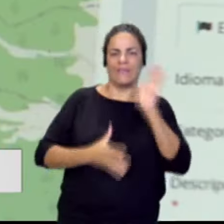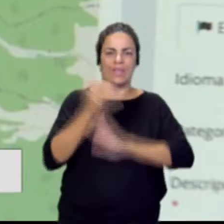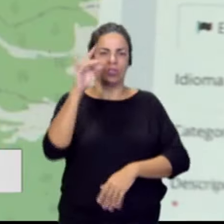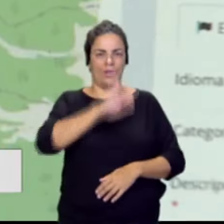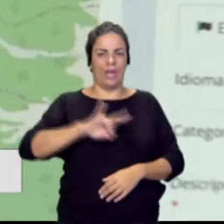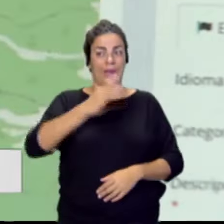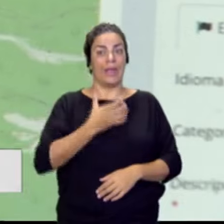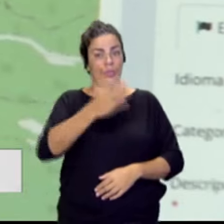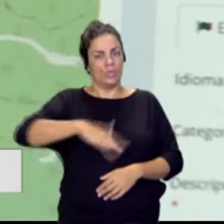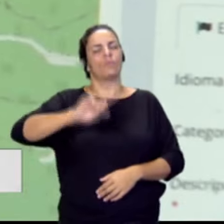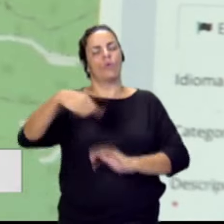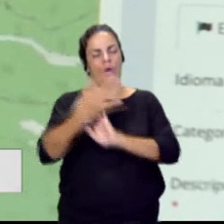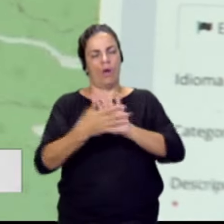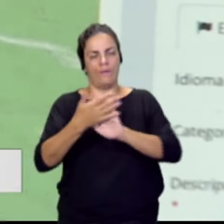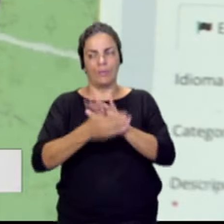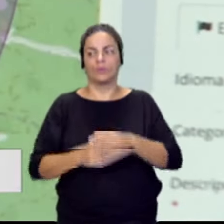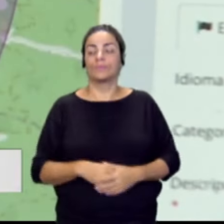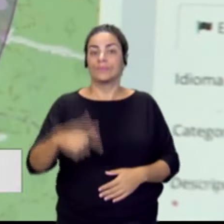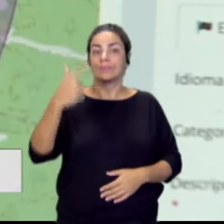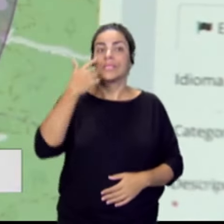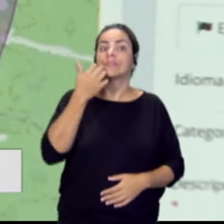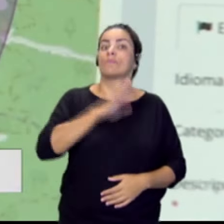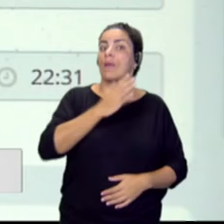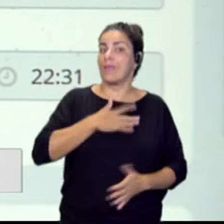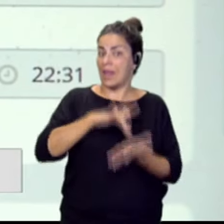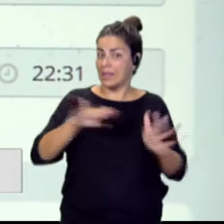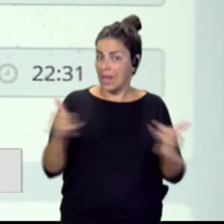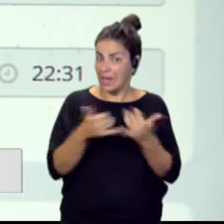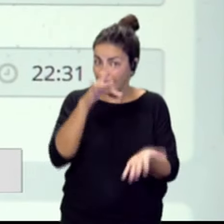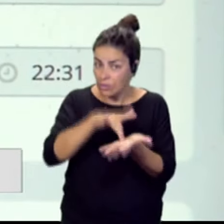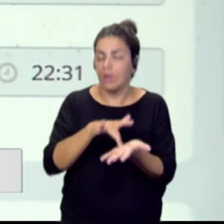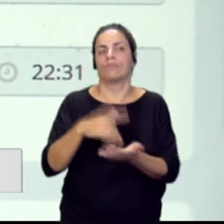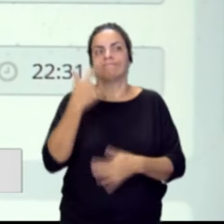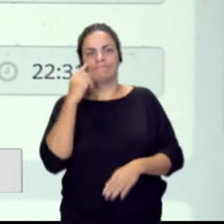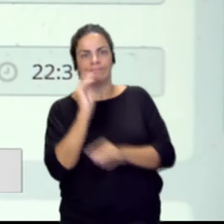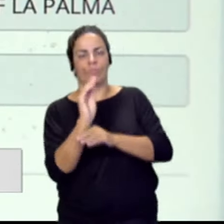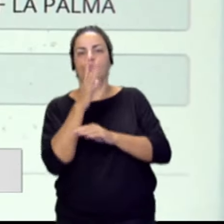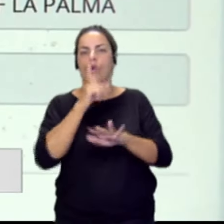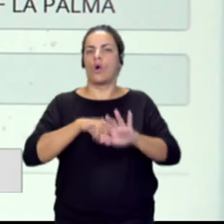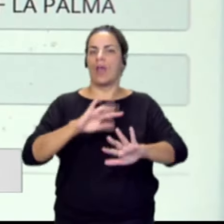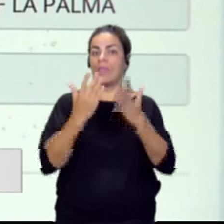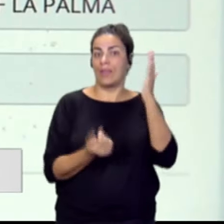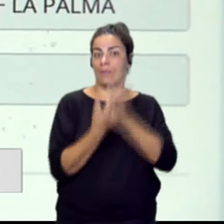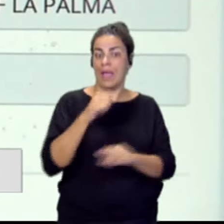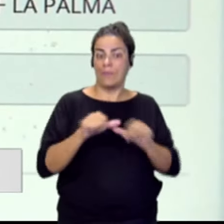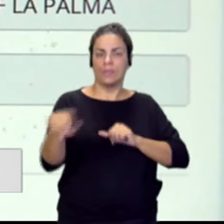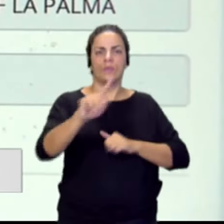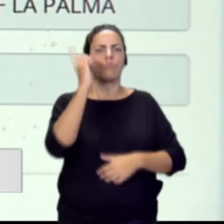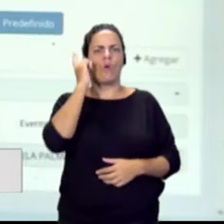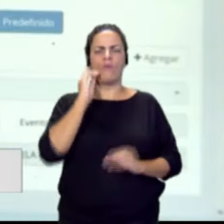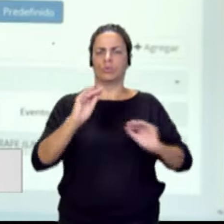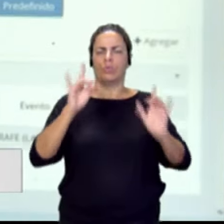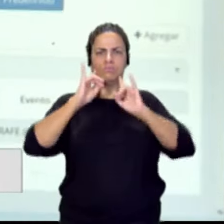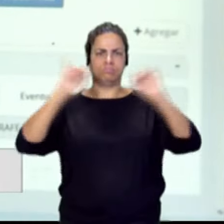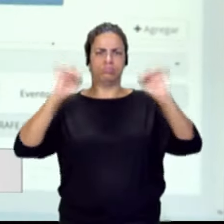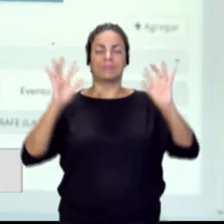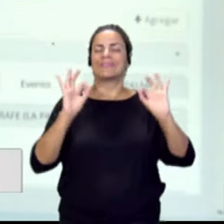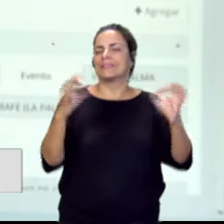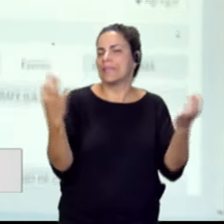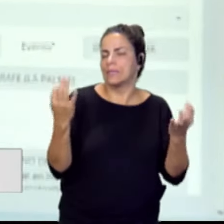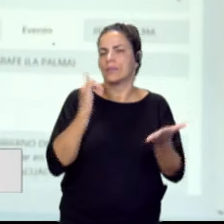Atención quienes estén mañana en Tenerife, porque a partir de las 10 de la mañana saltará una alarma en su móvil. Es una prueba del sistema de aviso en